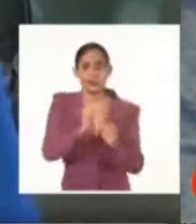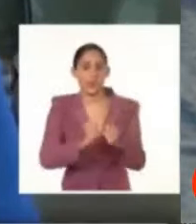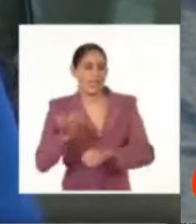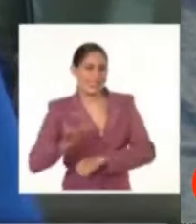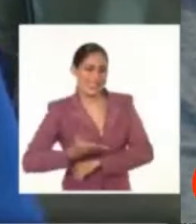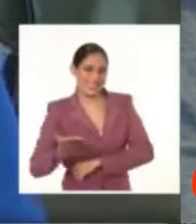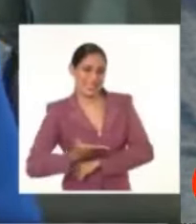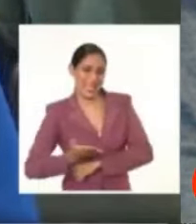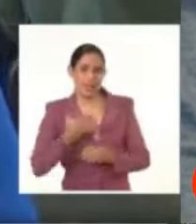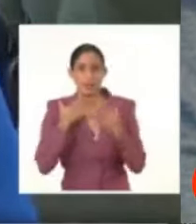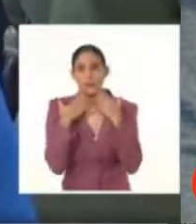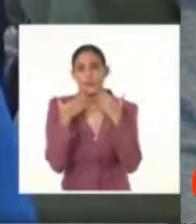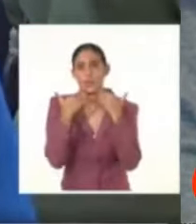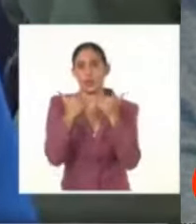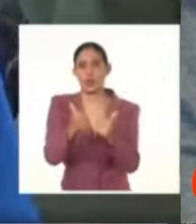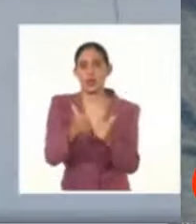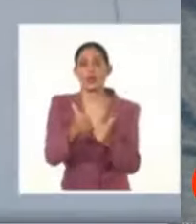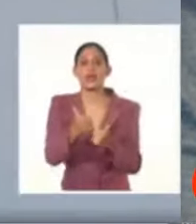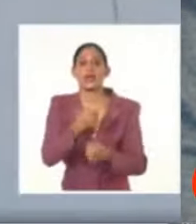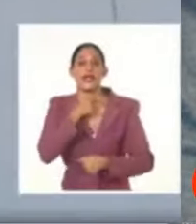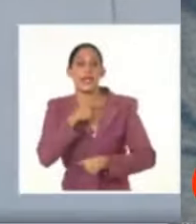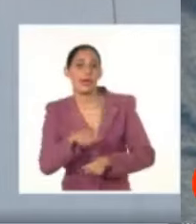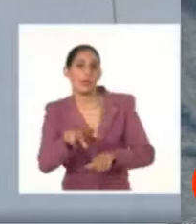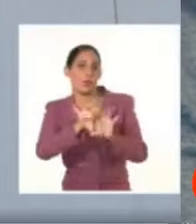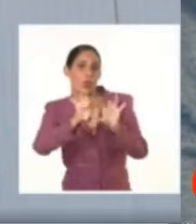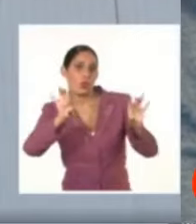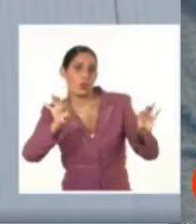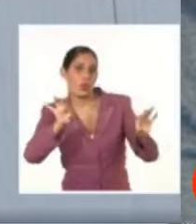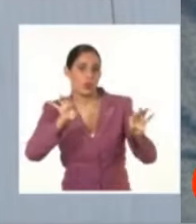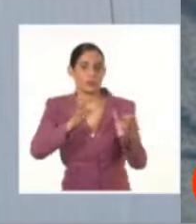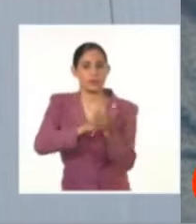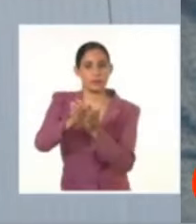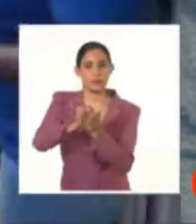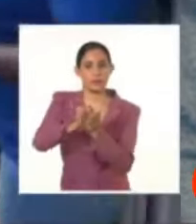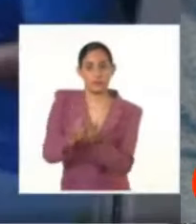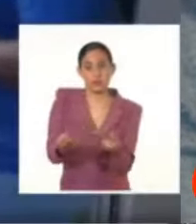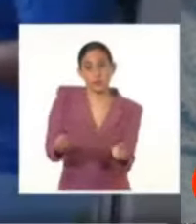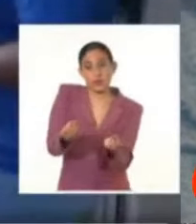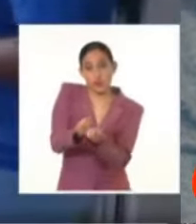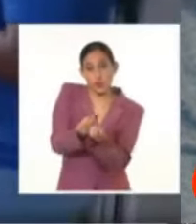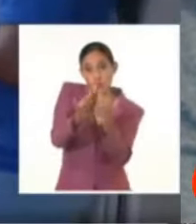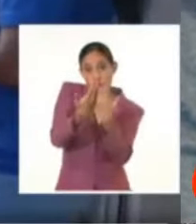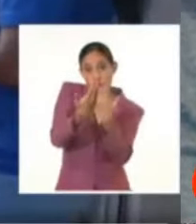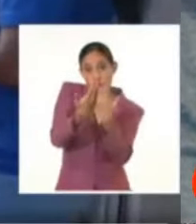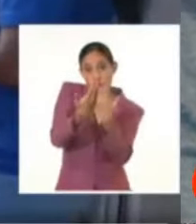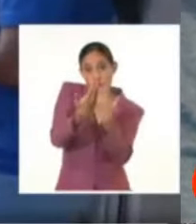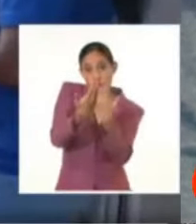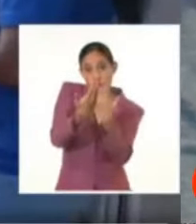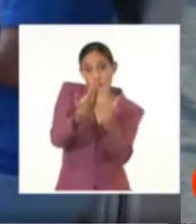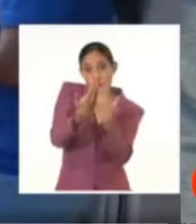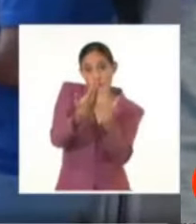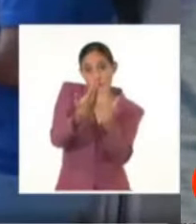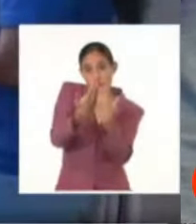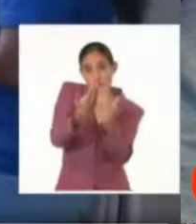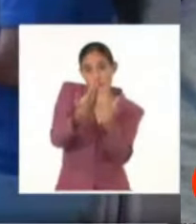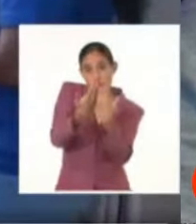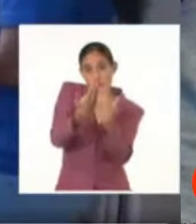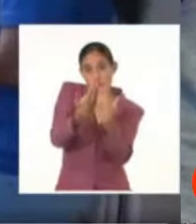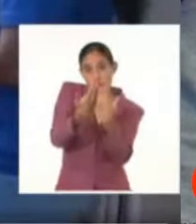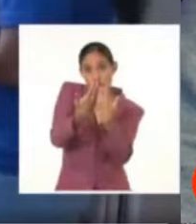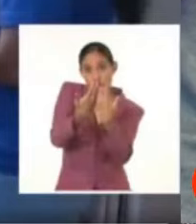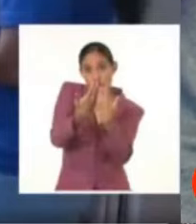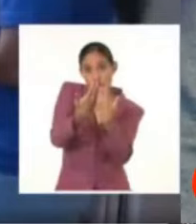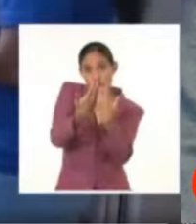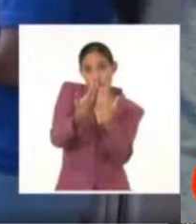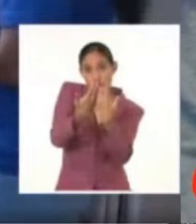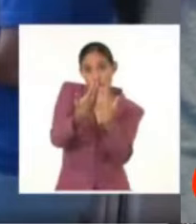mejor calidad en el taco, la postura tabaco. Y muy vinculado a la producción tabacalera, uno de los objetivos Deja ver si estaba